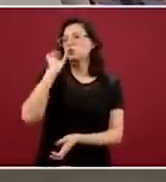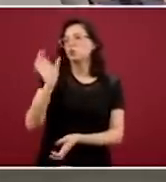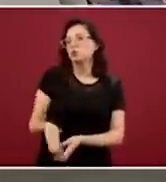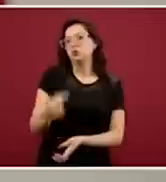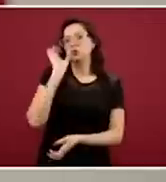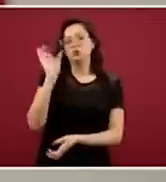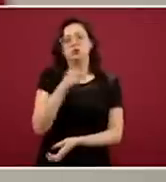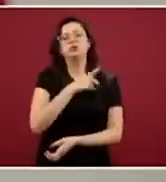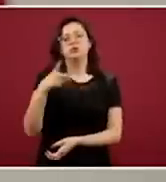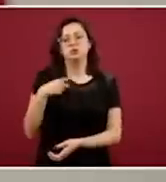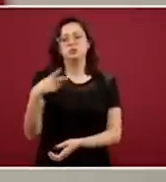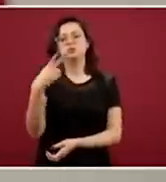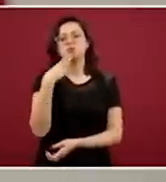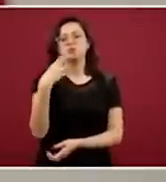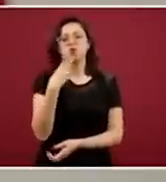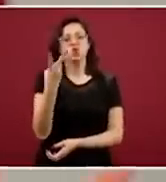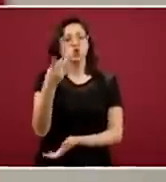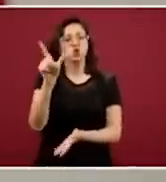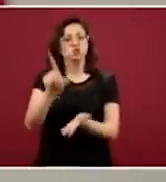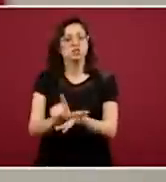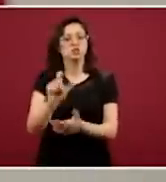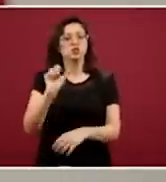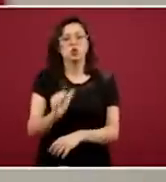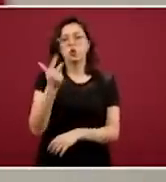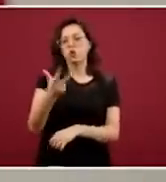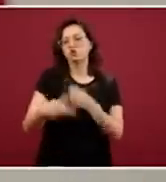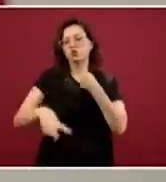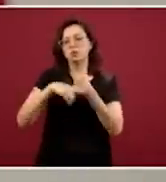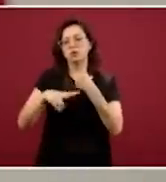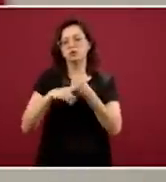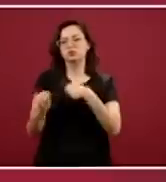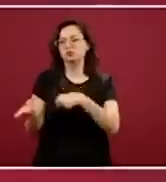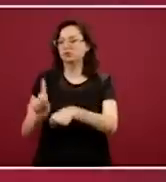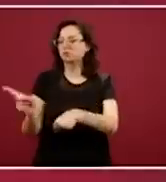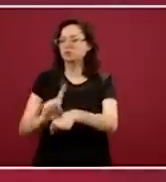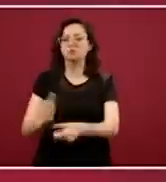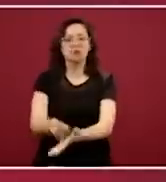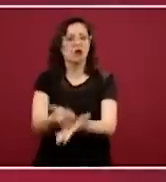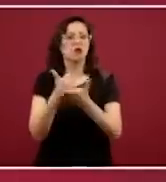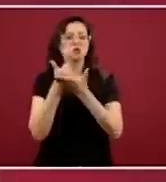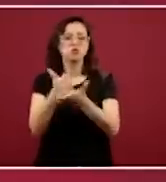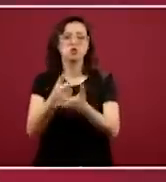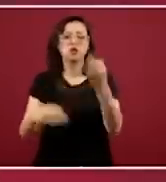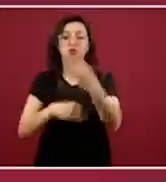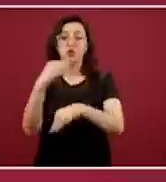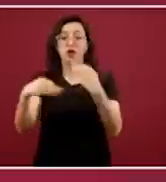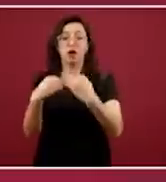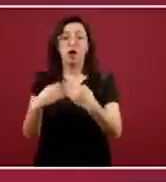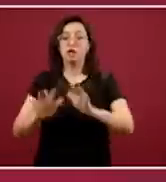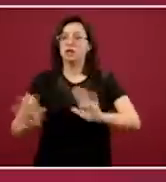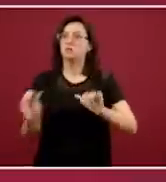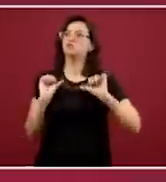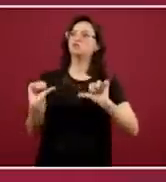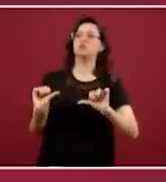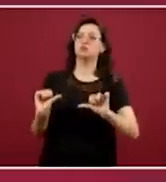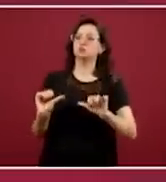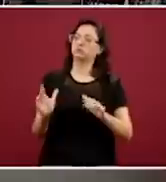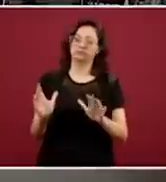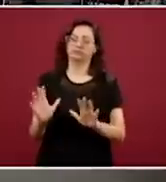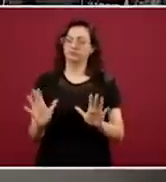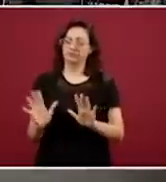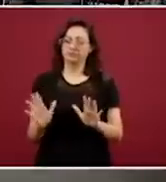que mantenernos hidratados, 2 litros al día, 8 vasos al día. A eso nos va a ayudar a todos, pero tampoco es una vacuna ni una protección